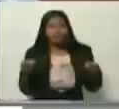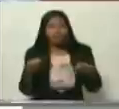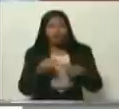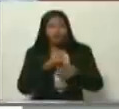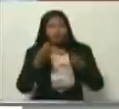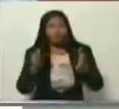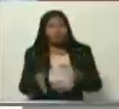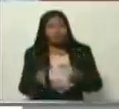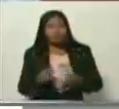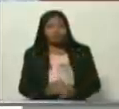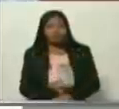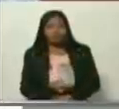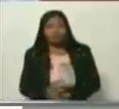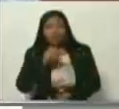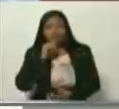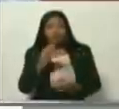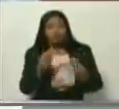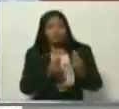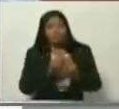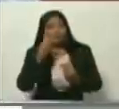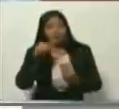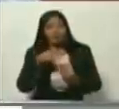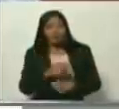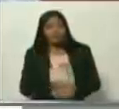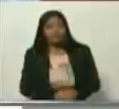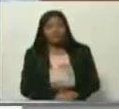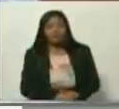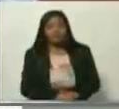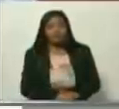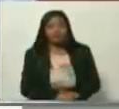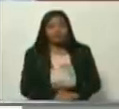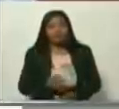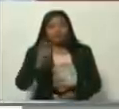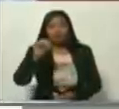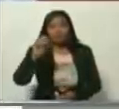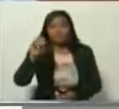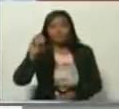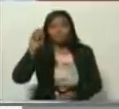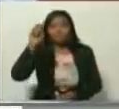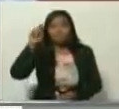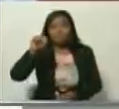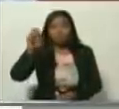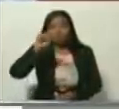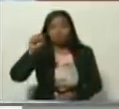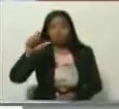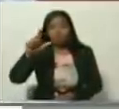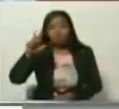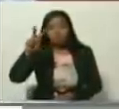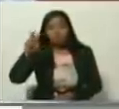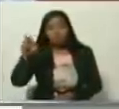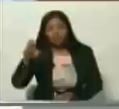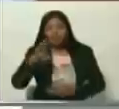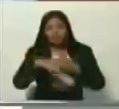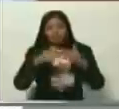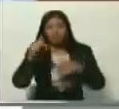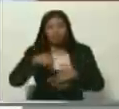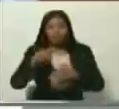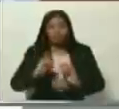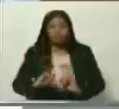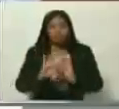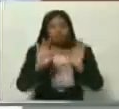gobierno, quien me acompaña también, el comisionado Monsalve. De modo tal que, a partir de hoy